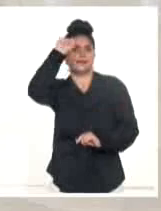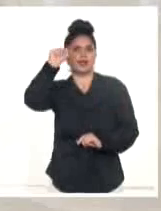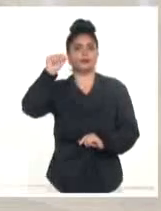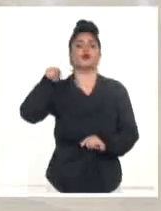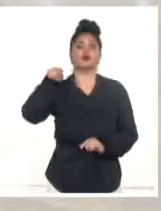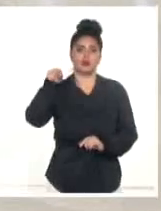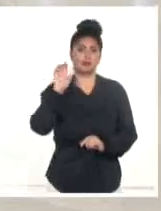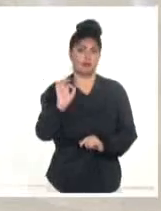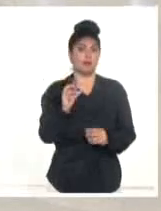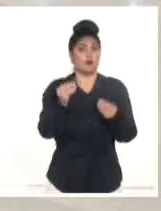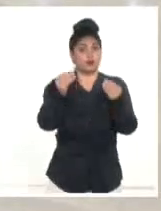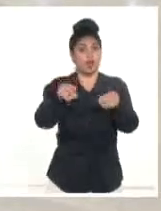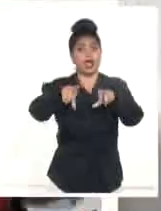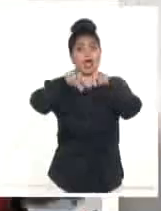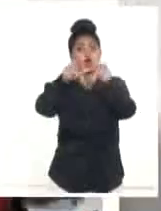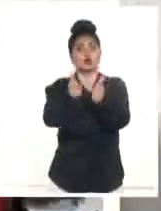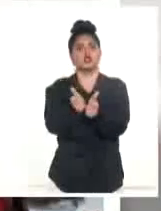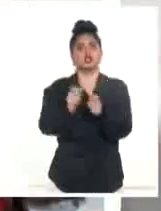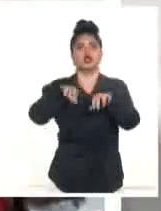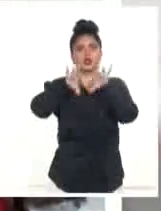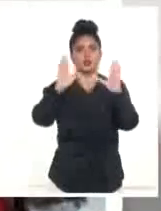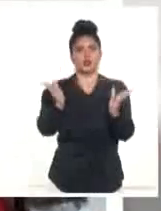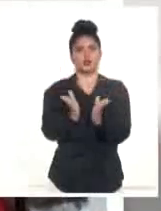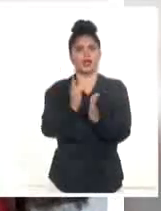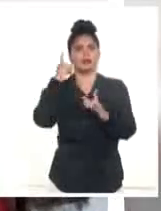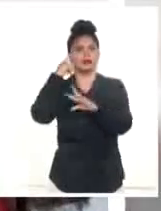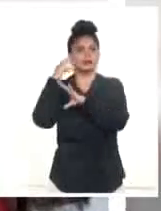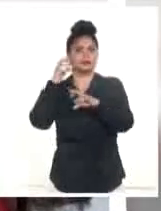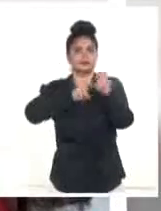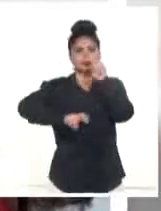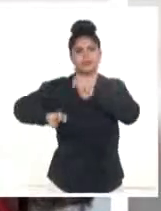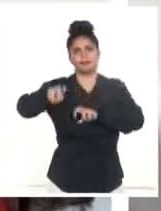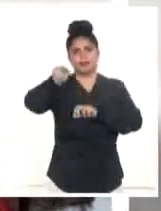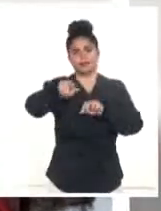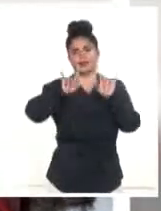otorga el Consejo Mundial de Académicos e Investigadores Universitarios para América Latina.